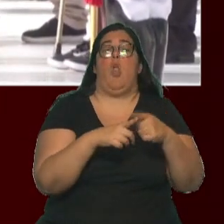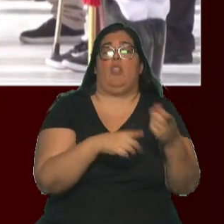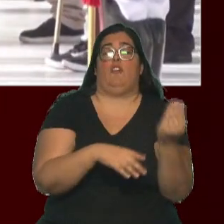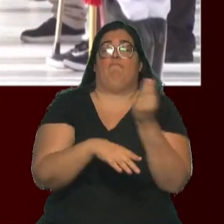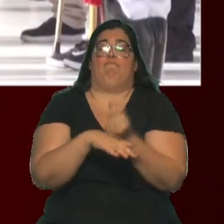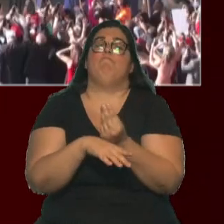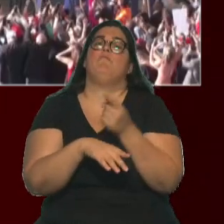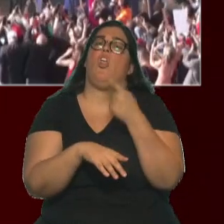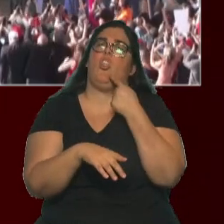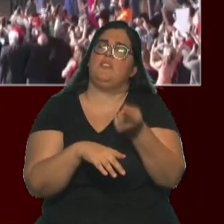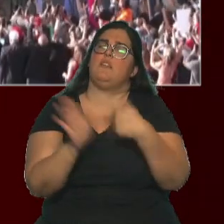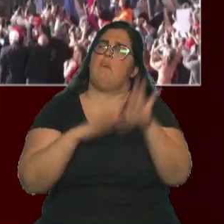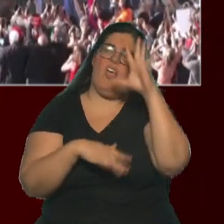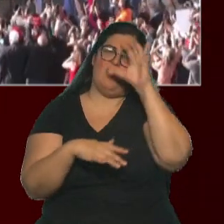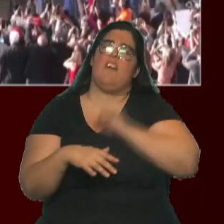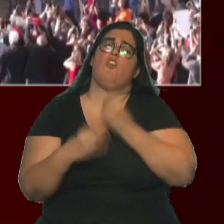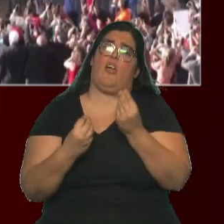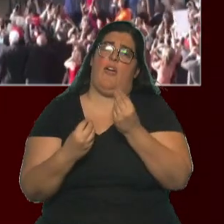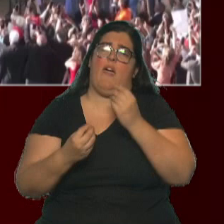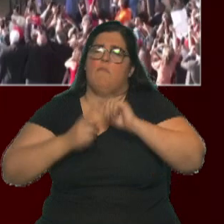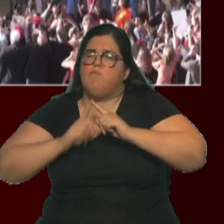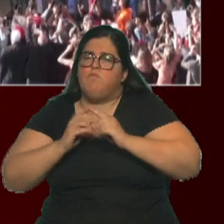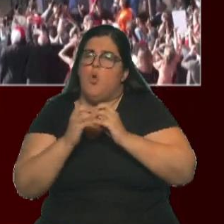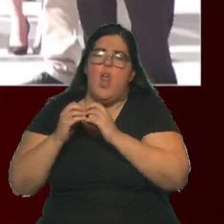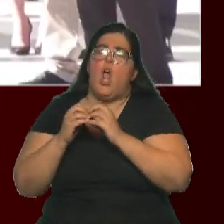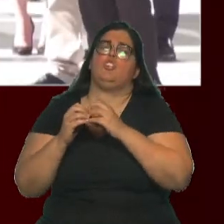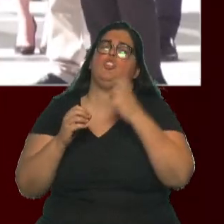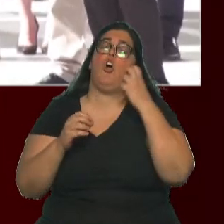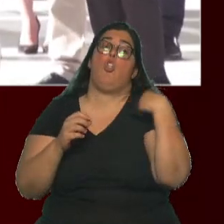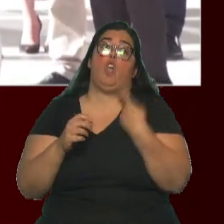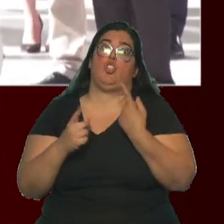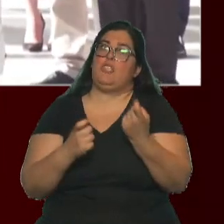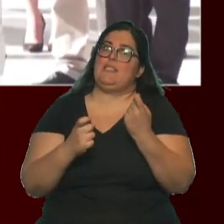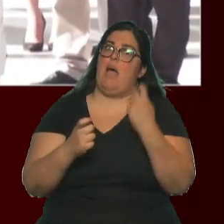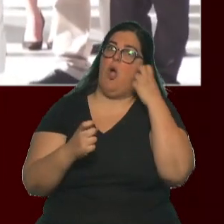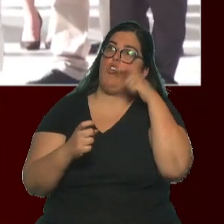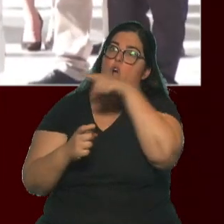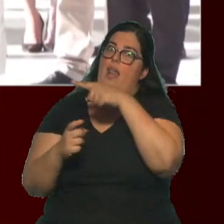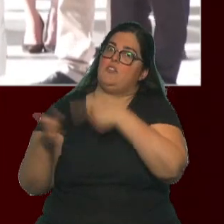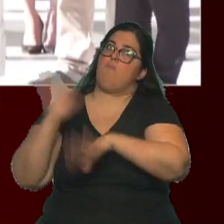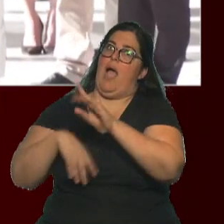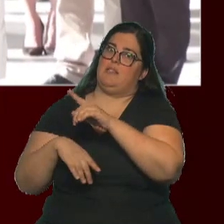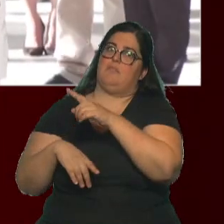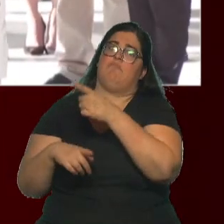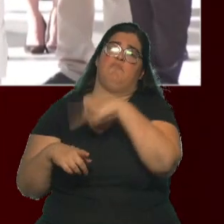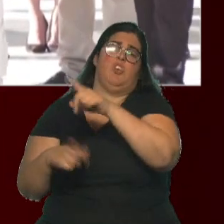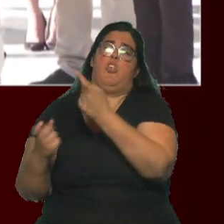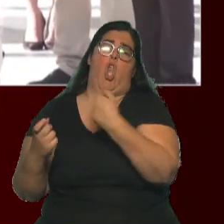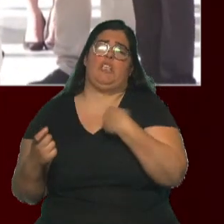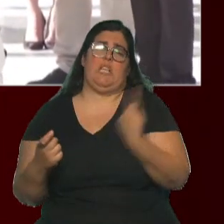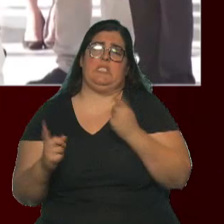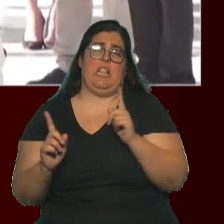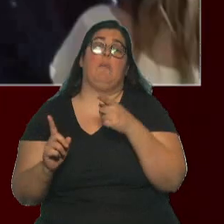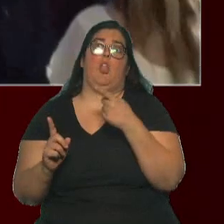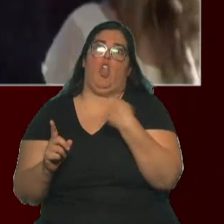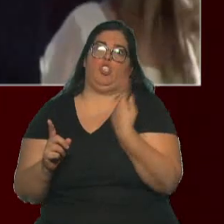Él lo decía ahí, nosotros necesitamos más al Congreso de lo que el Congreso nos necesita, así que ese me parece uno de los puntos centrales. Después no